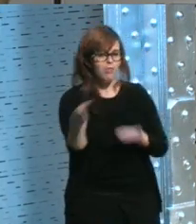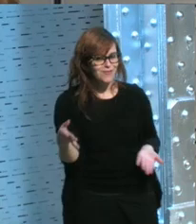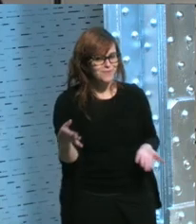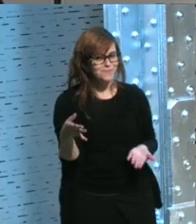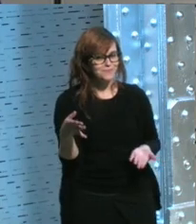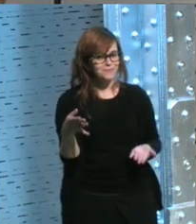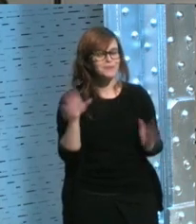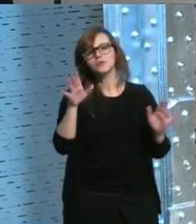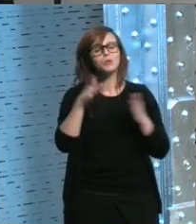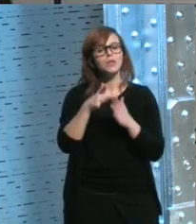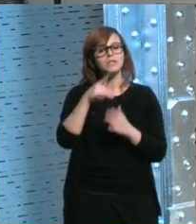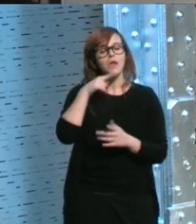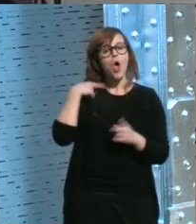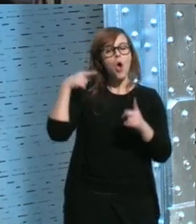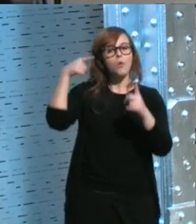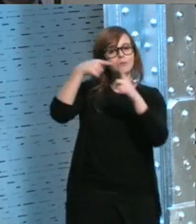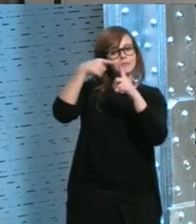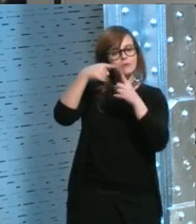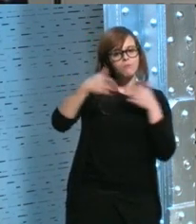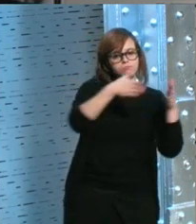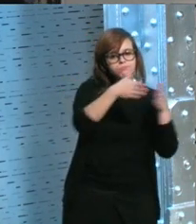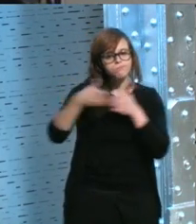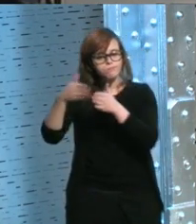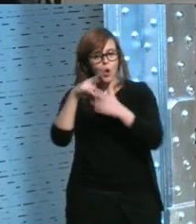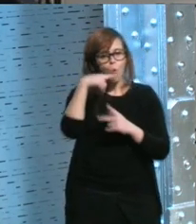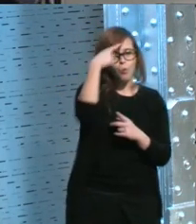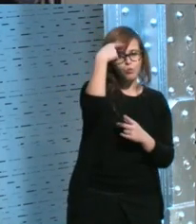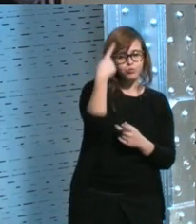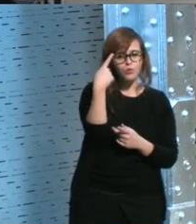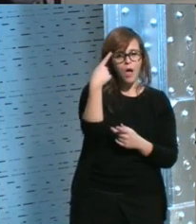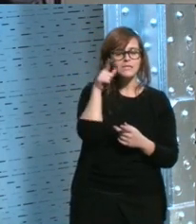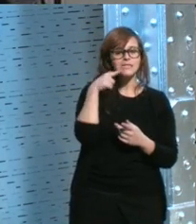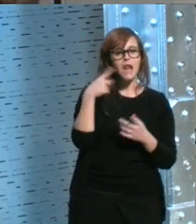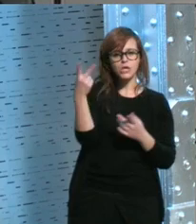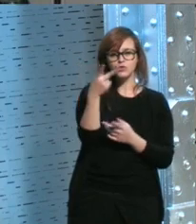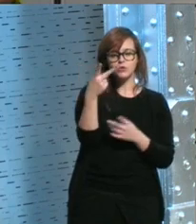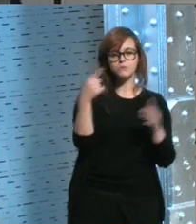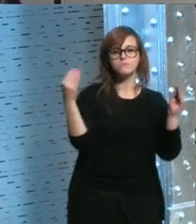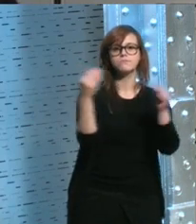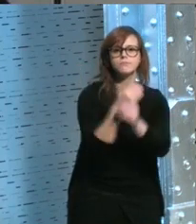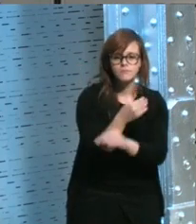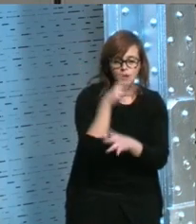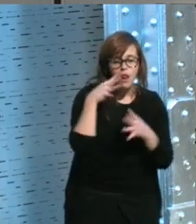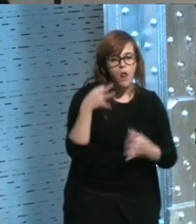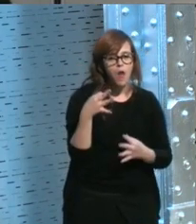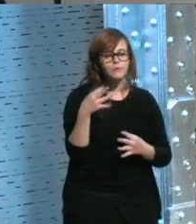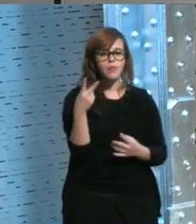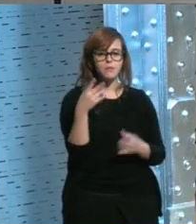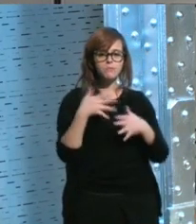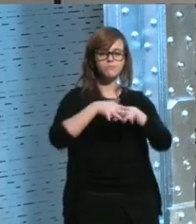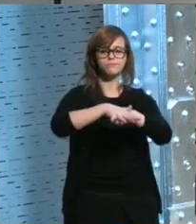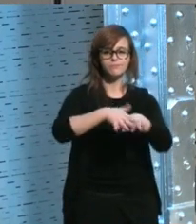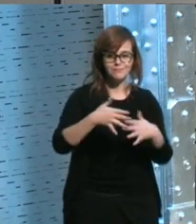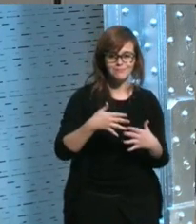tendencia teórica es oponer esas cosas, la cultura que tenemos es oponer esas cosas. Yo puedo decir que en el mundo entero veo